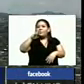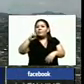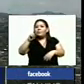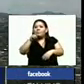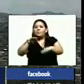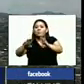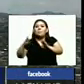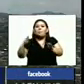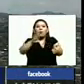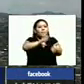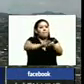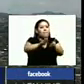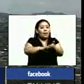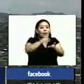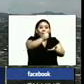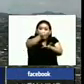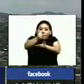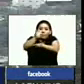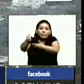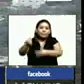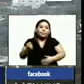pagar el vencimiento de bonos.